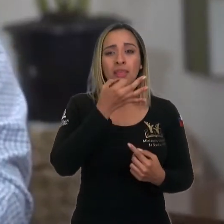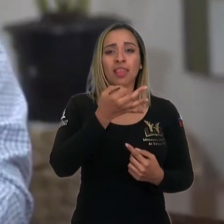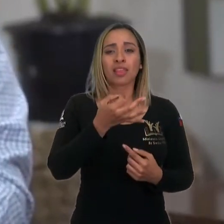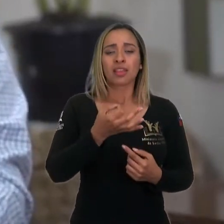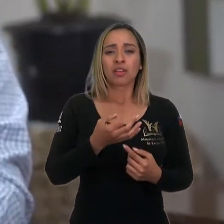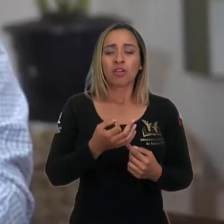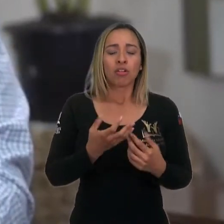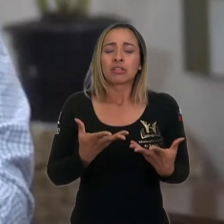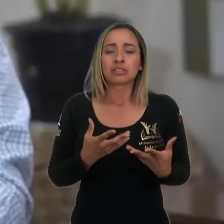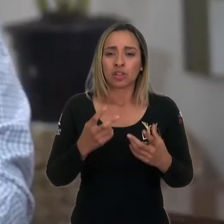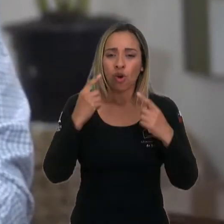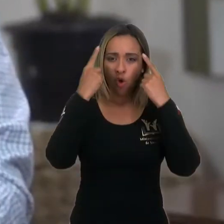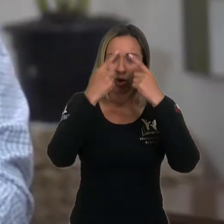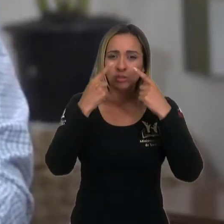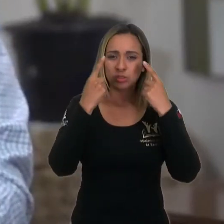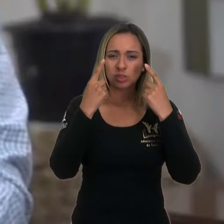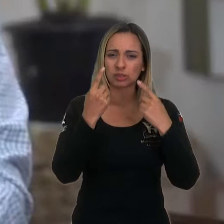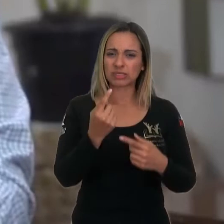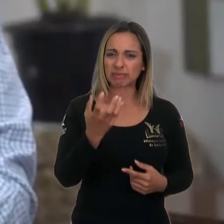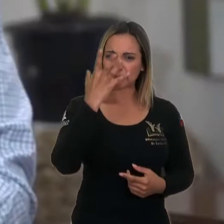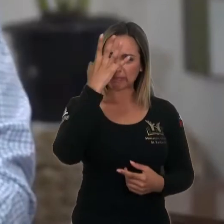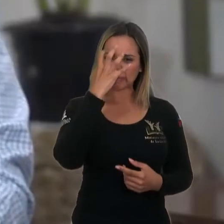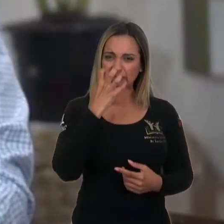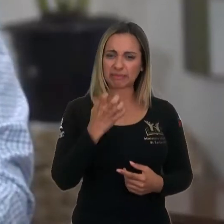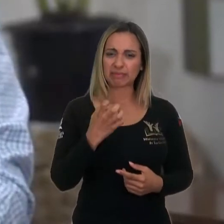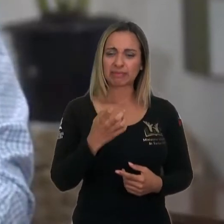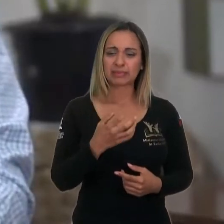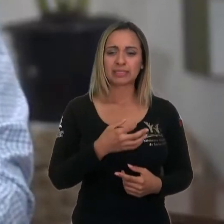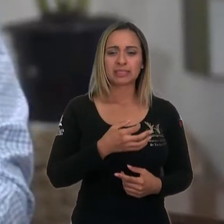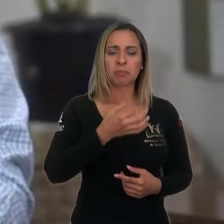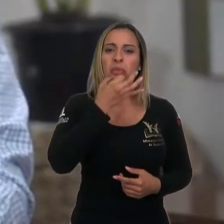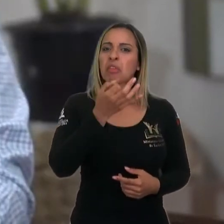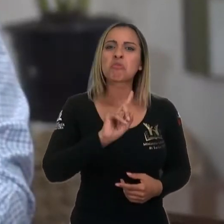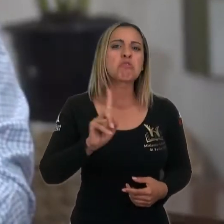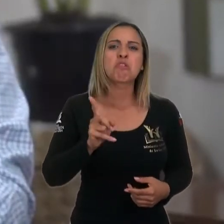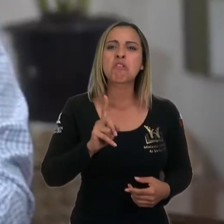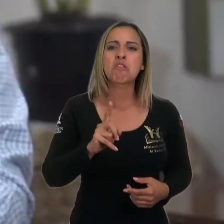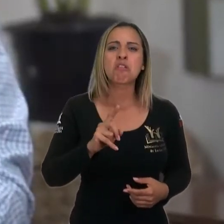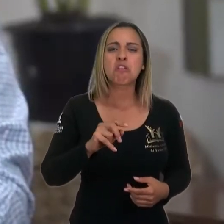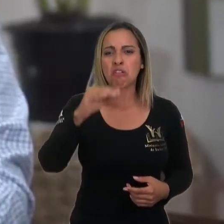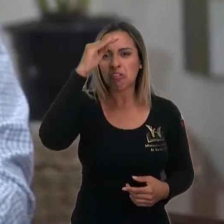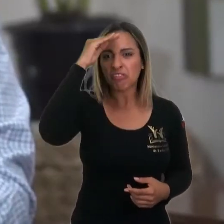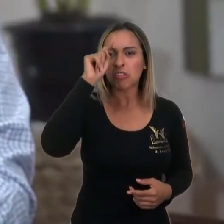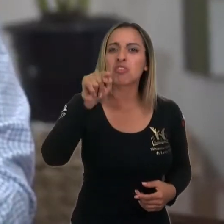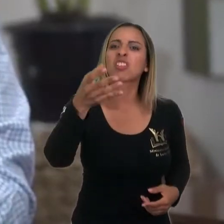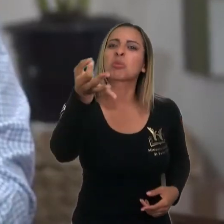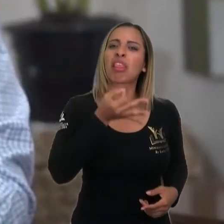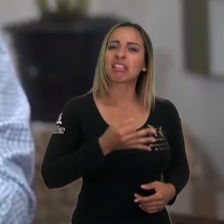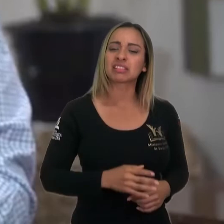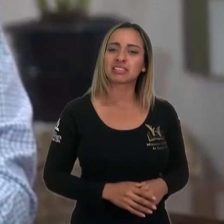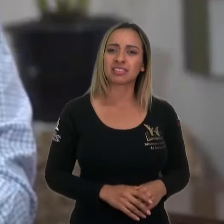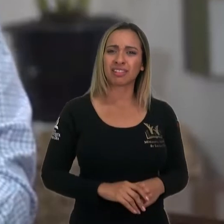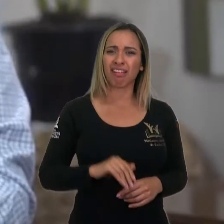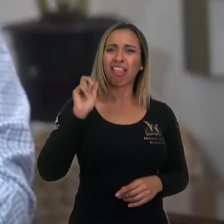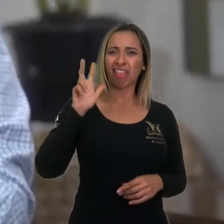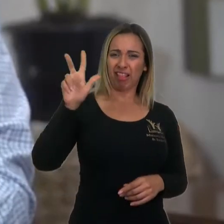de rencor, y me dijo, yo no creo en nada de lo que tú predicas, yo no creo en